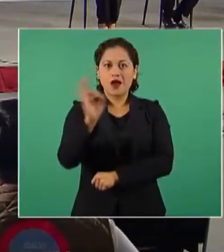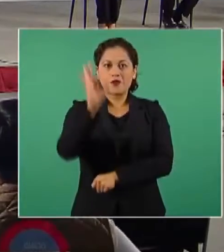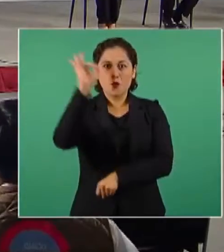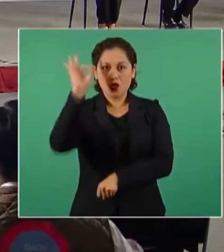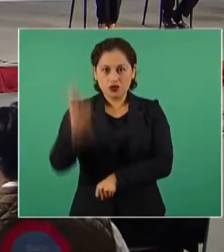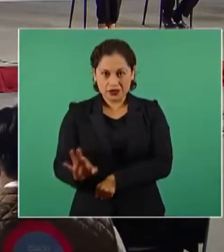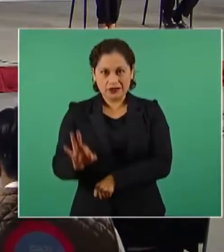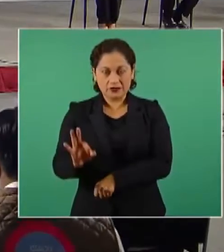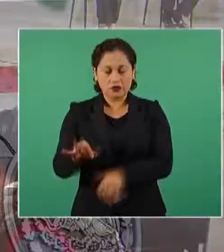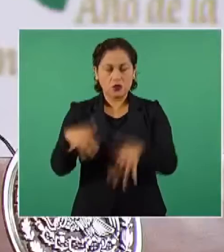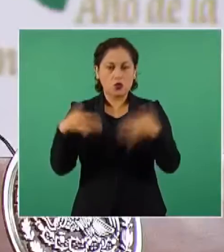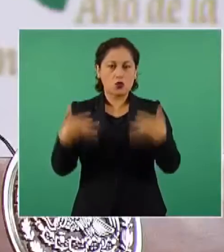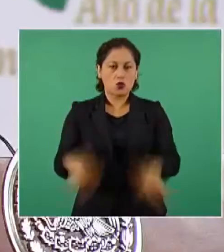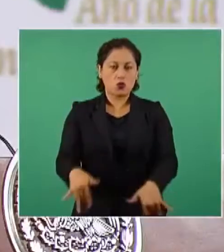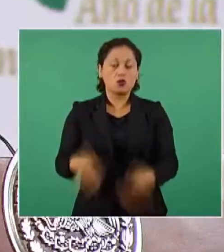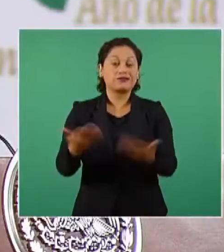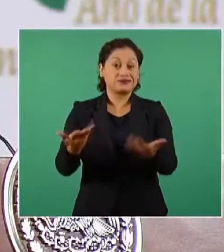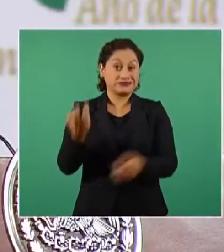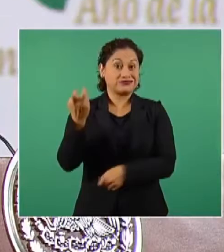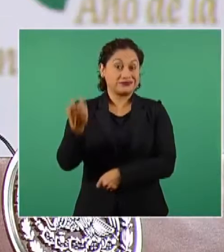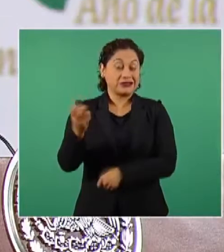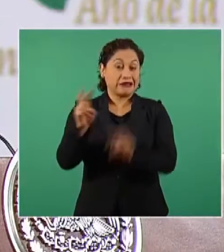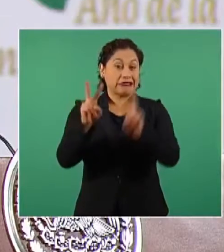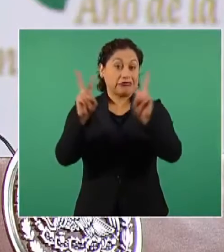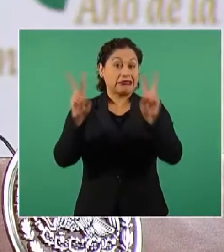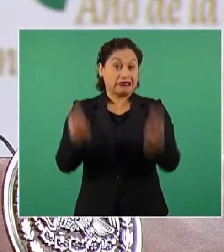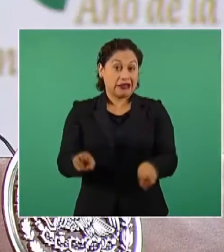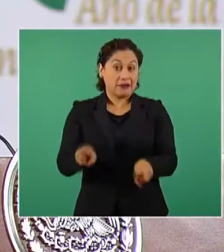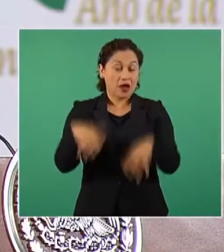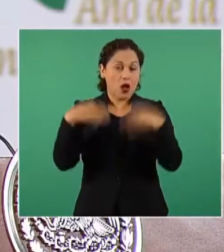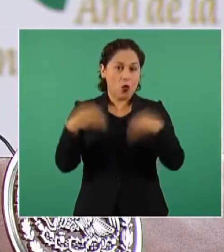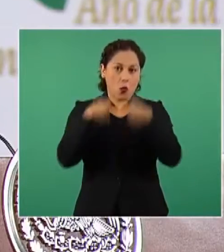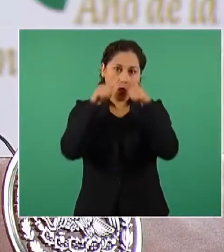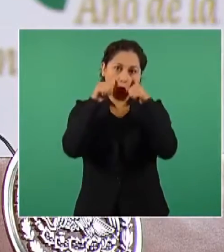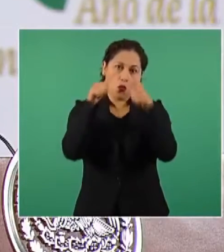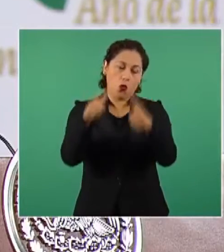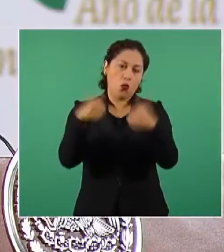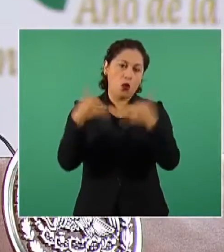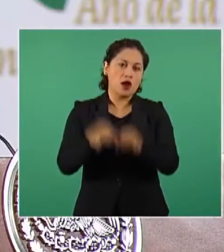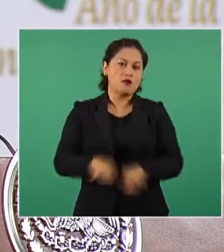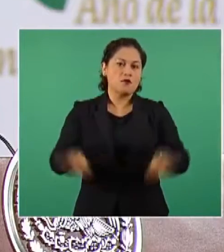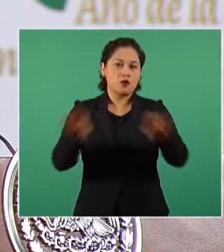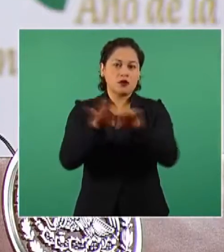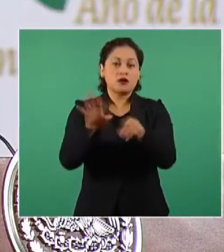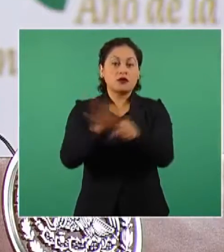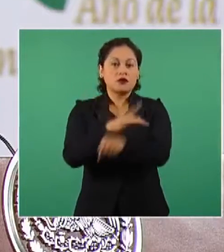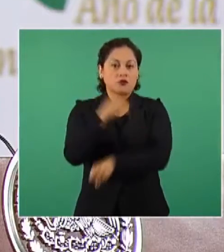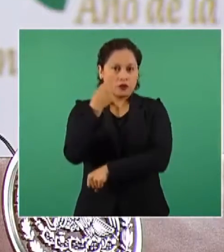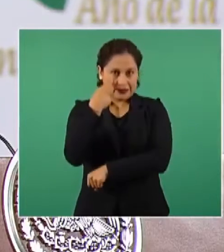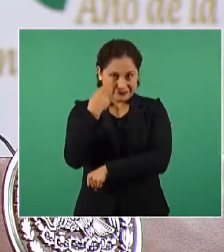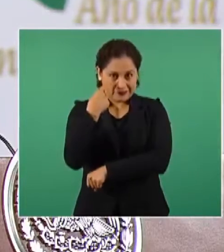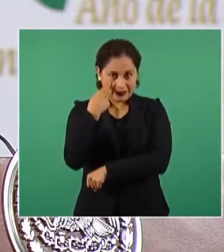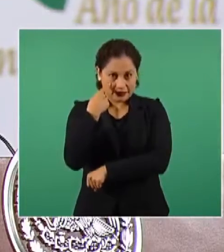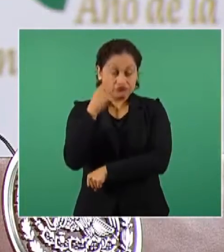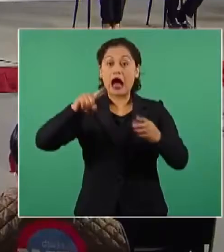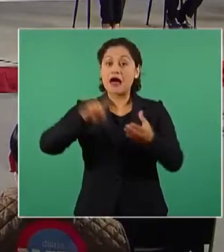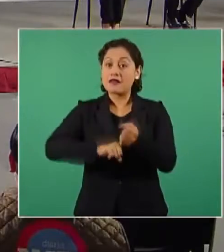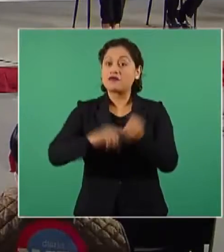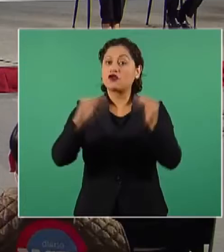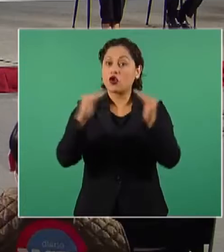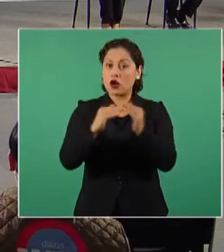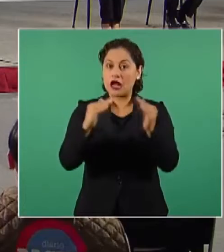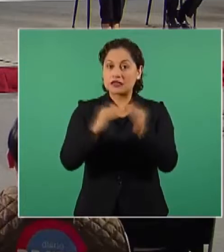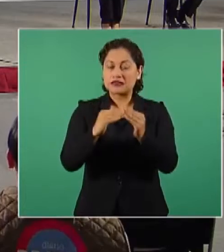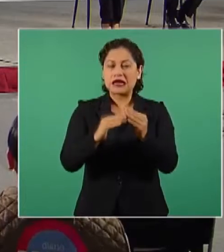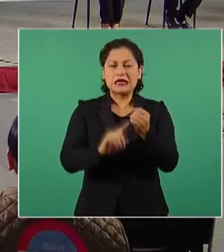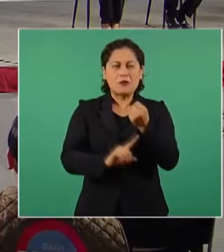alejandro encinas subsecretario de derechos humanos población inmigración de la segob señaló que de acuerdo a información de la sep en